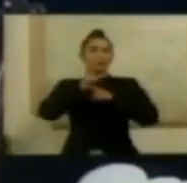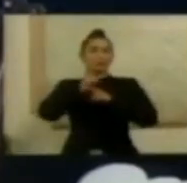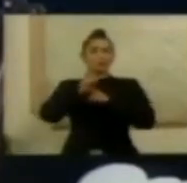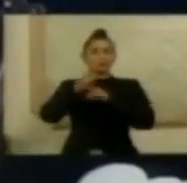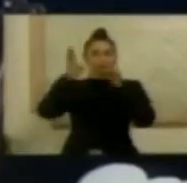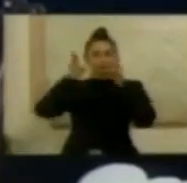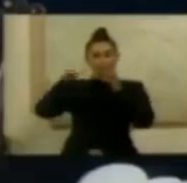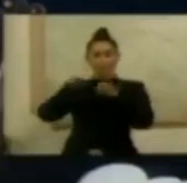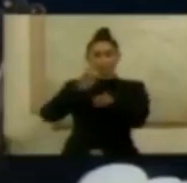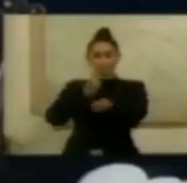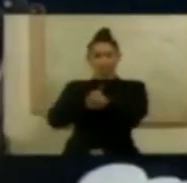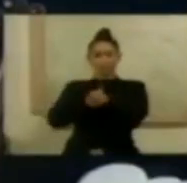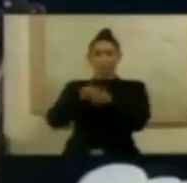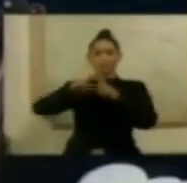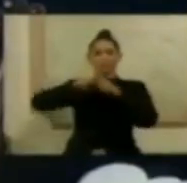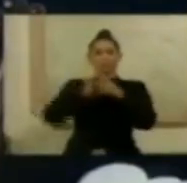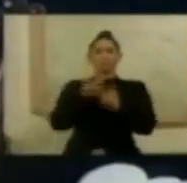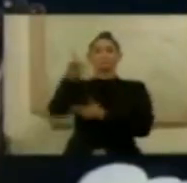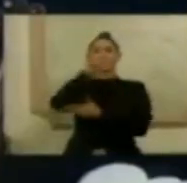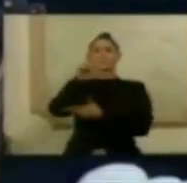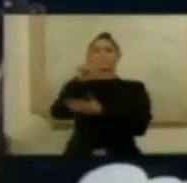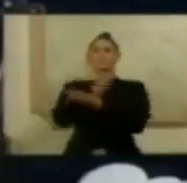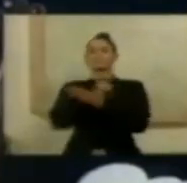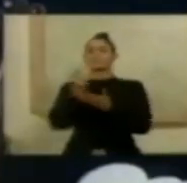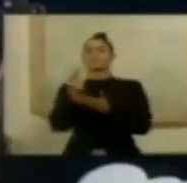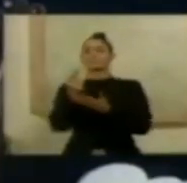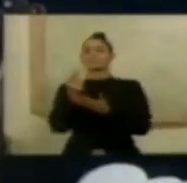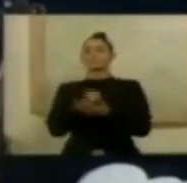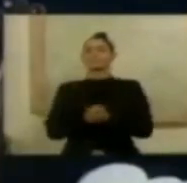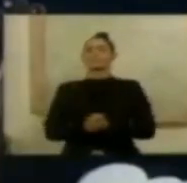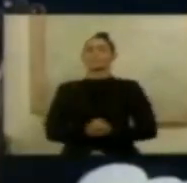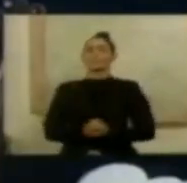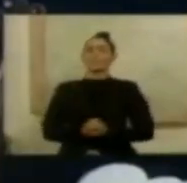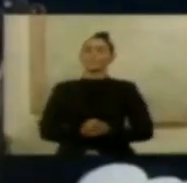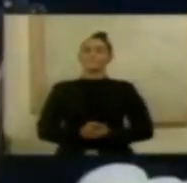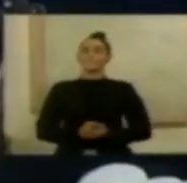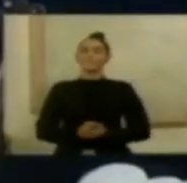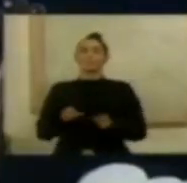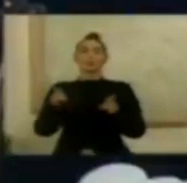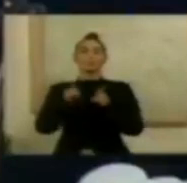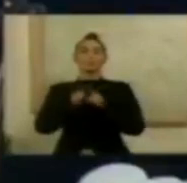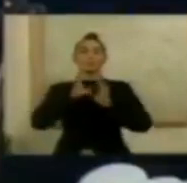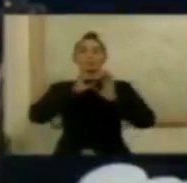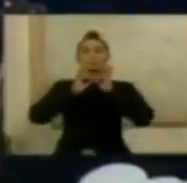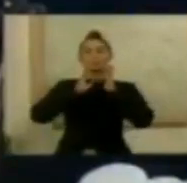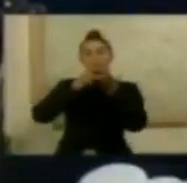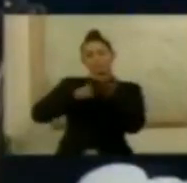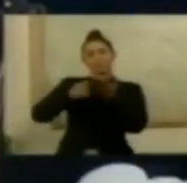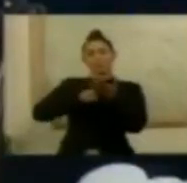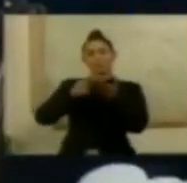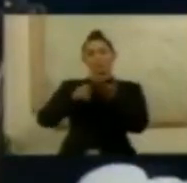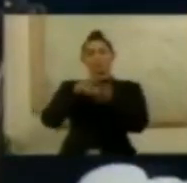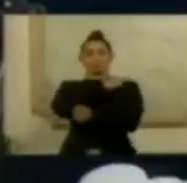nos compete a todos. Realmente la participación del Colegio Médico Dominicano es importante, así como del empresariado, de